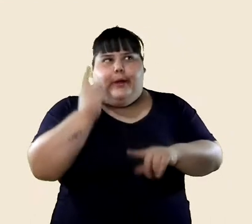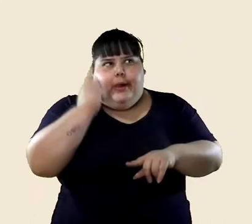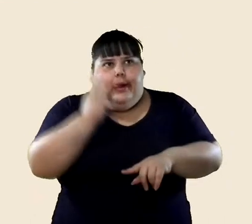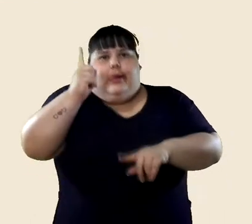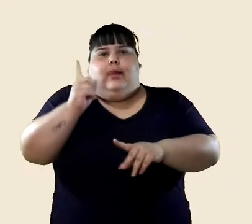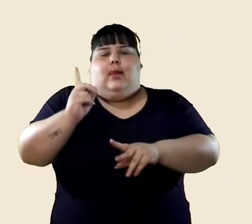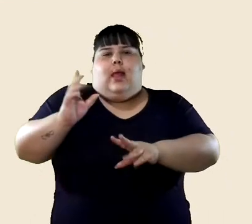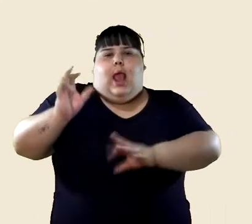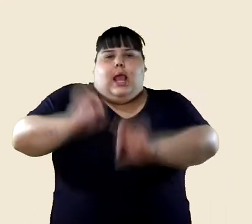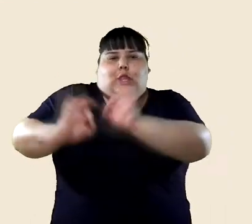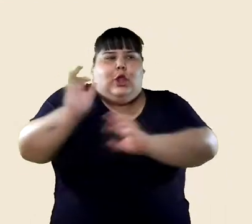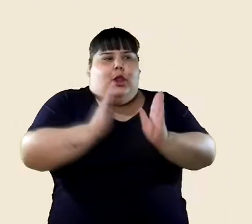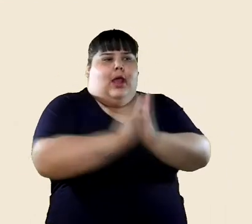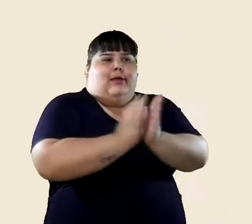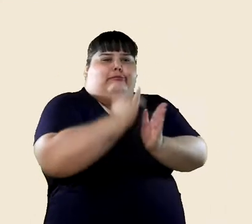historia